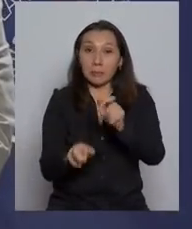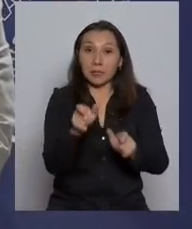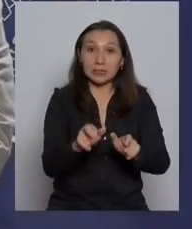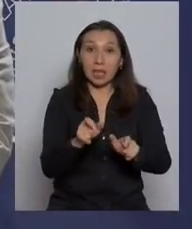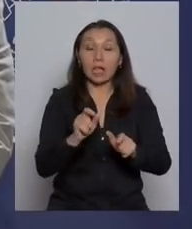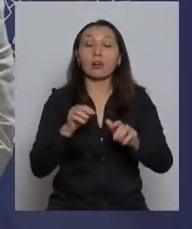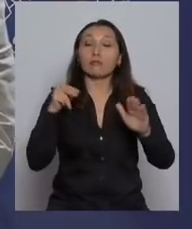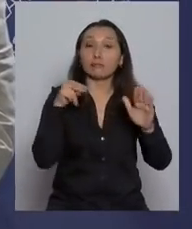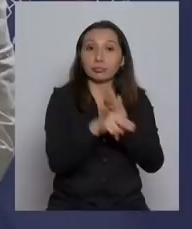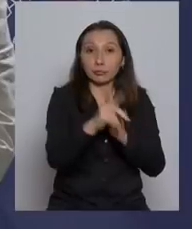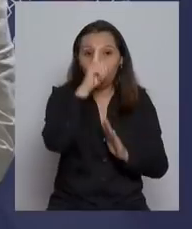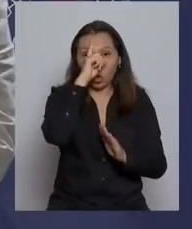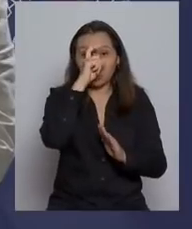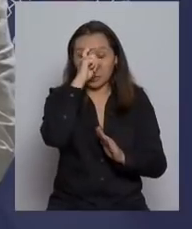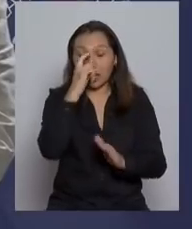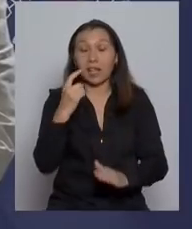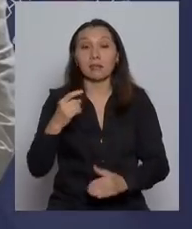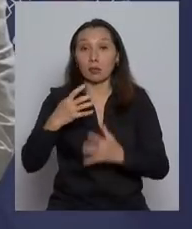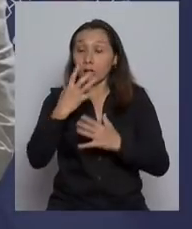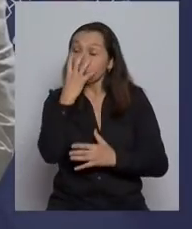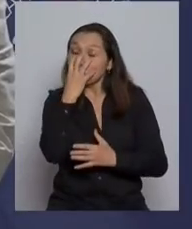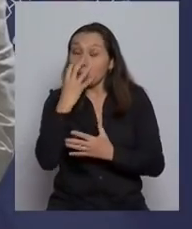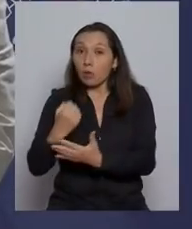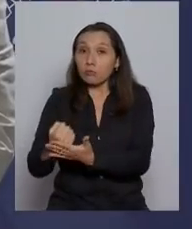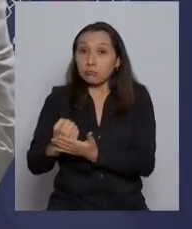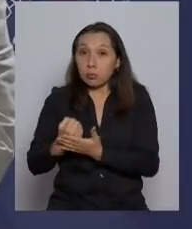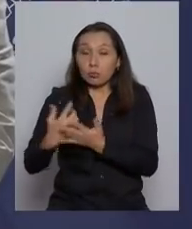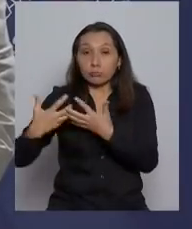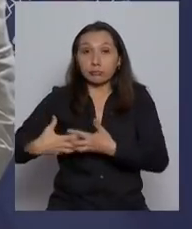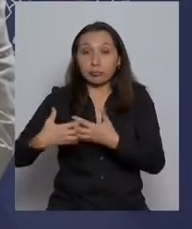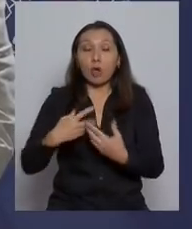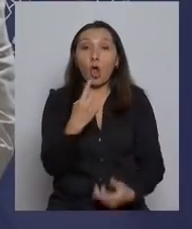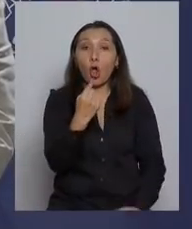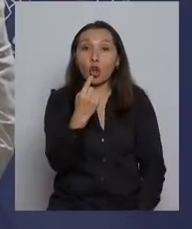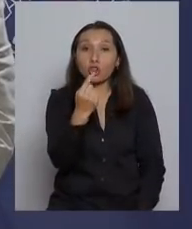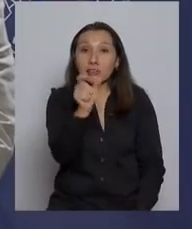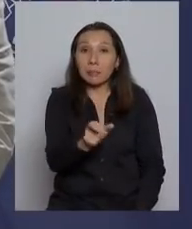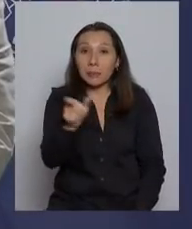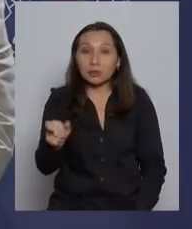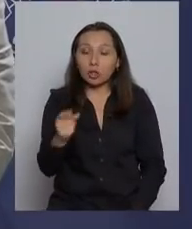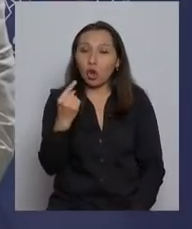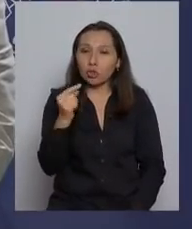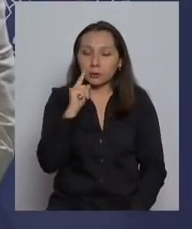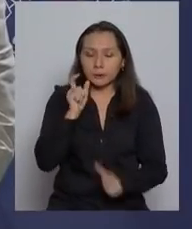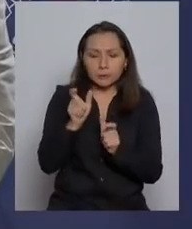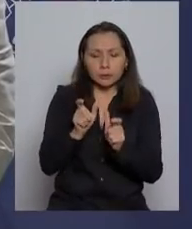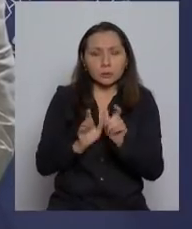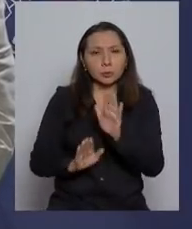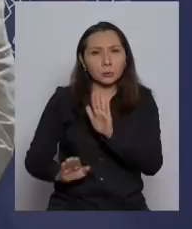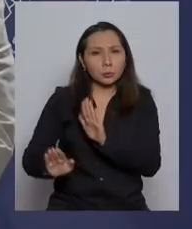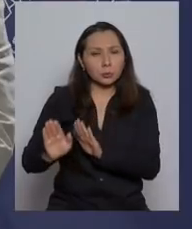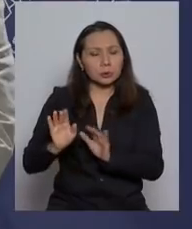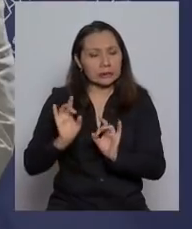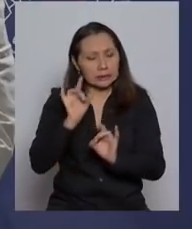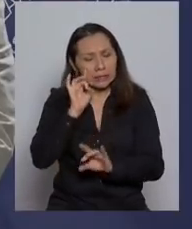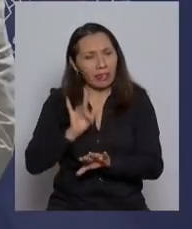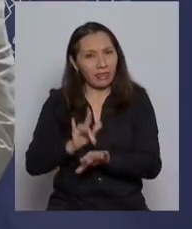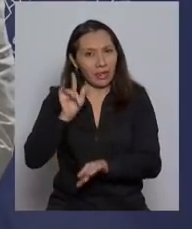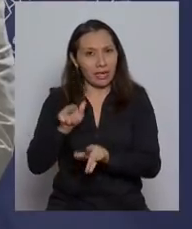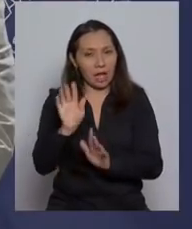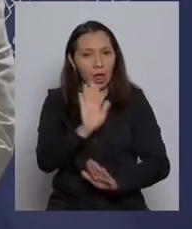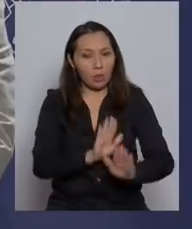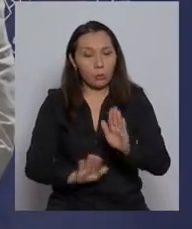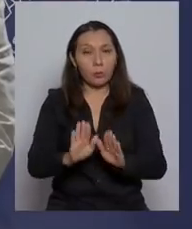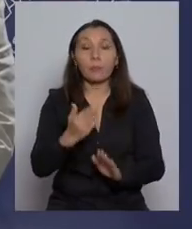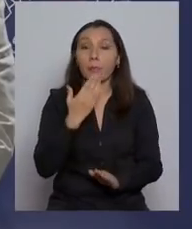están hospitalizadas en ventilación mecánica, 11 personas de ellas están bajo un cuidado crítico.